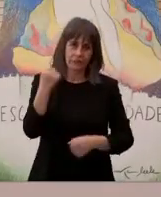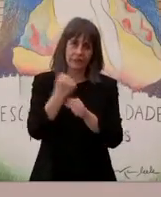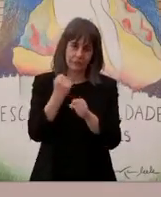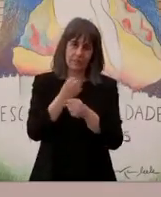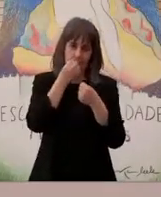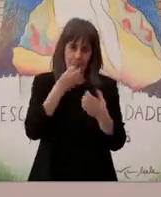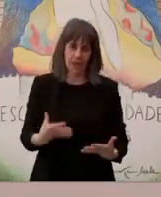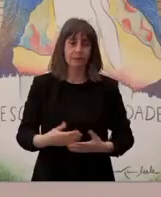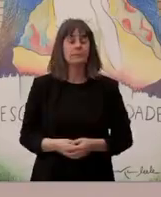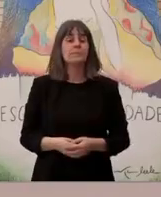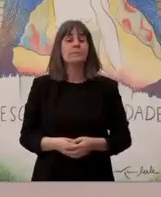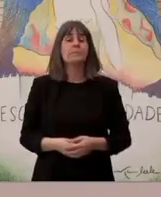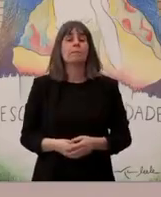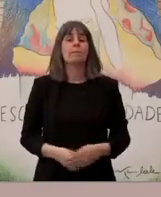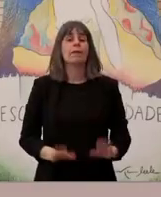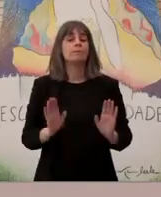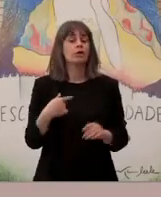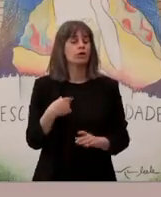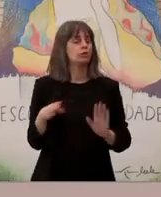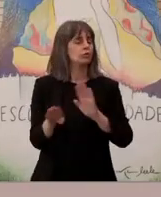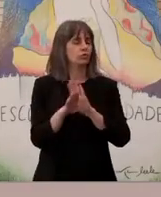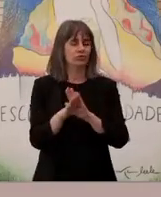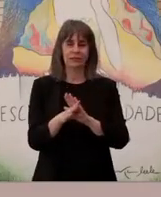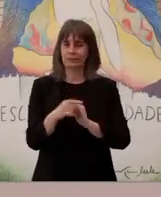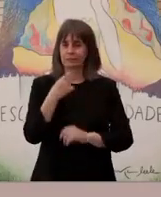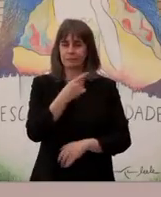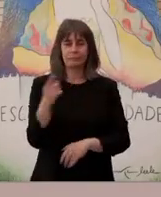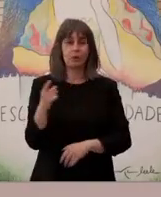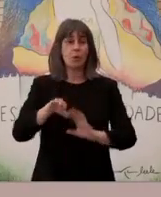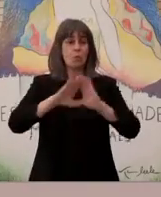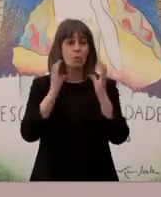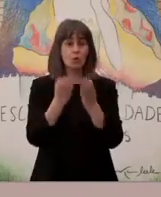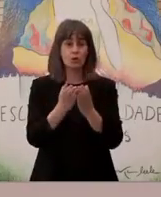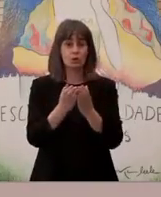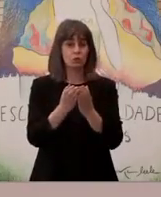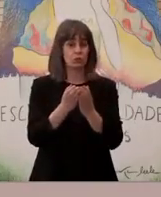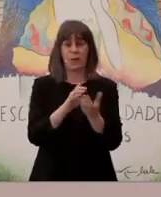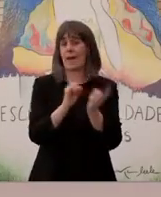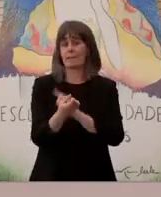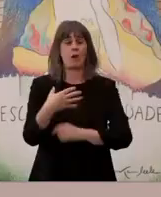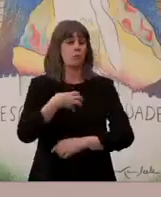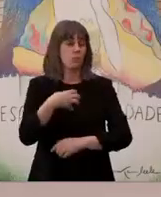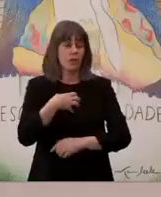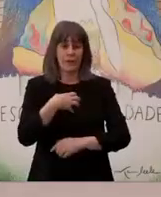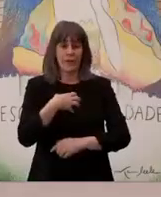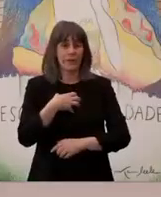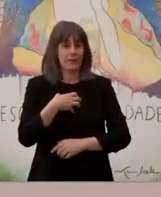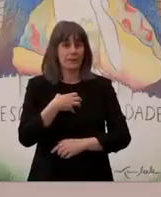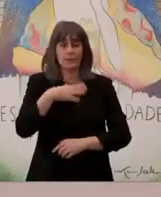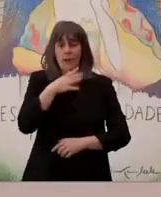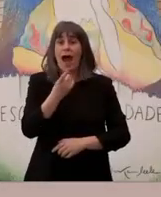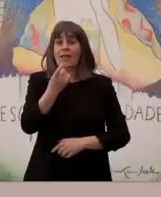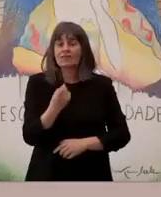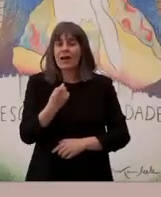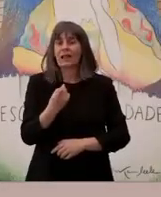las cosas ven pero de todas formas os sigo insistiendo que un mundo no cambiará Mentes no enfadamos un contrato